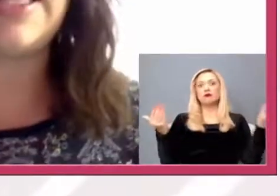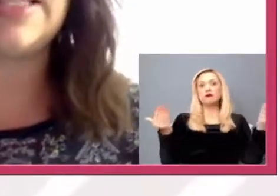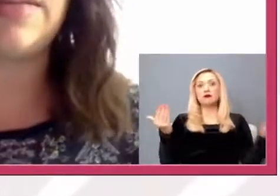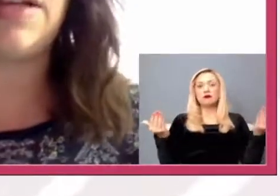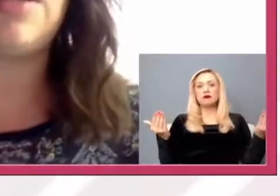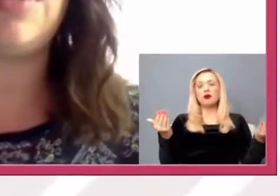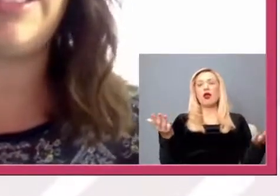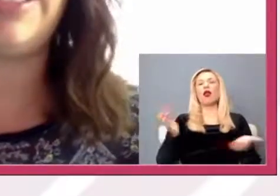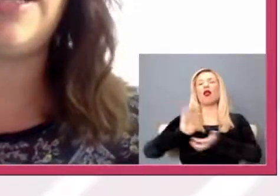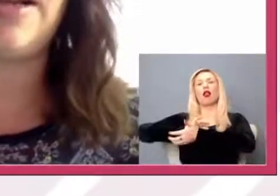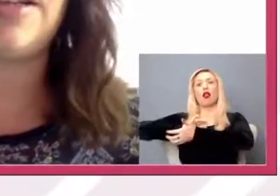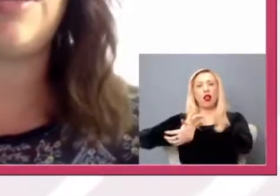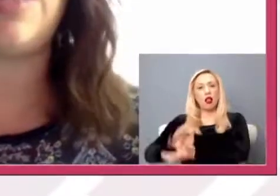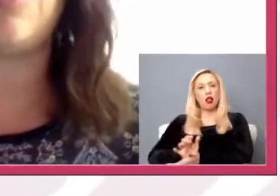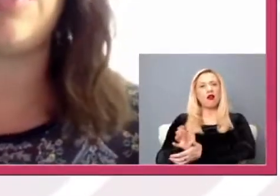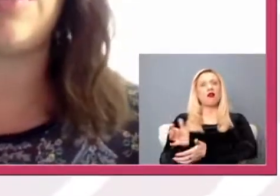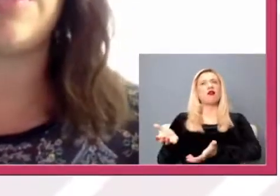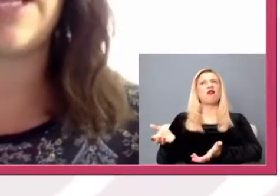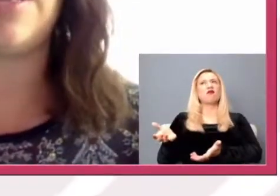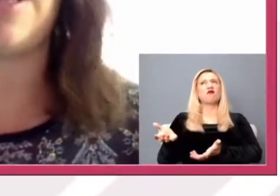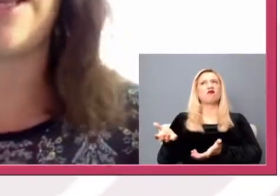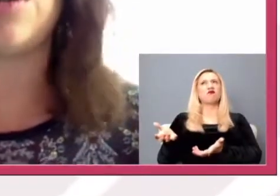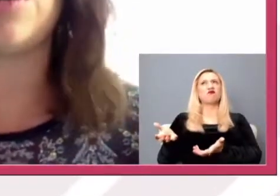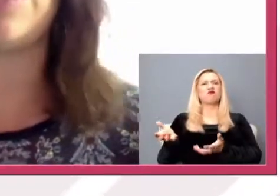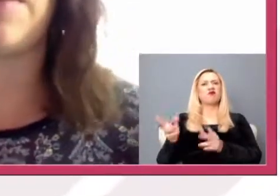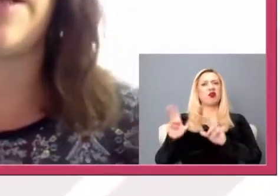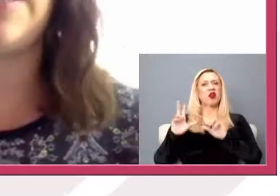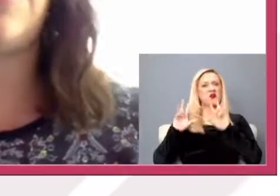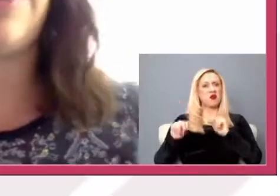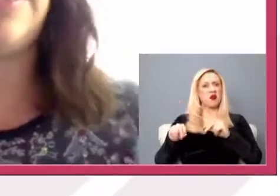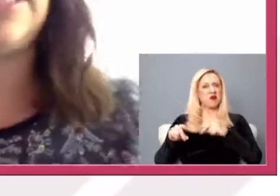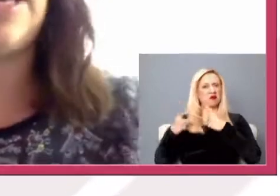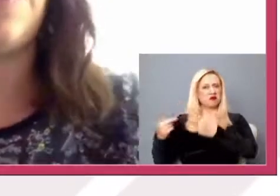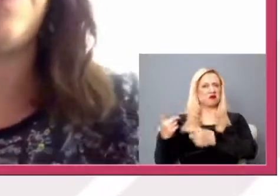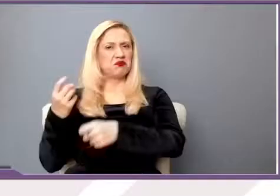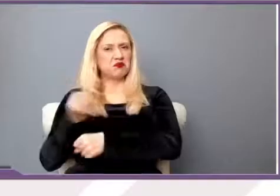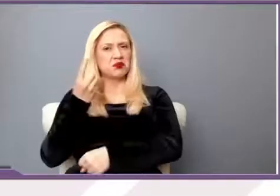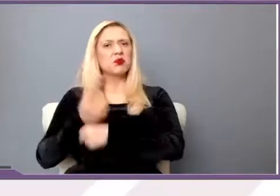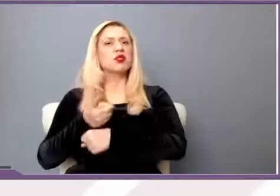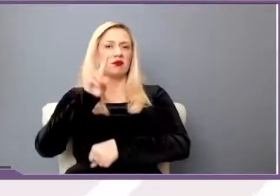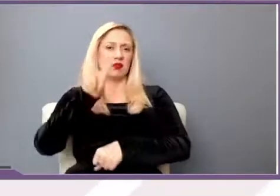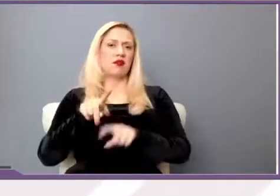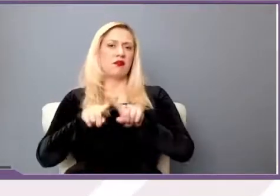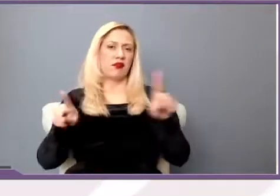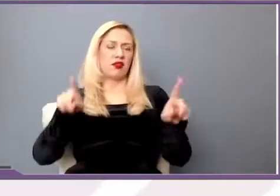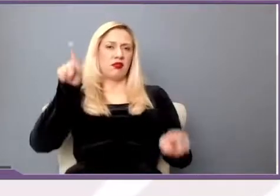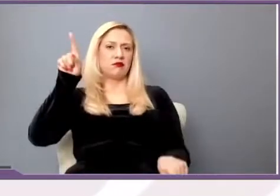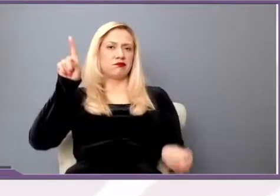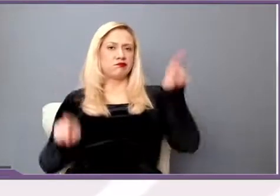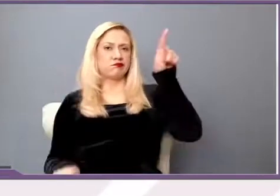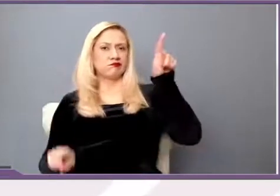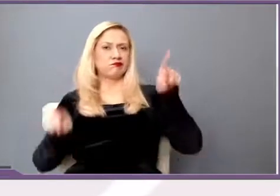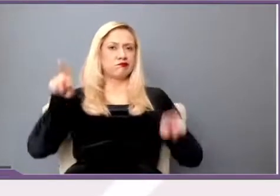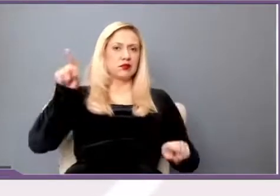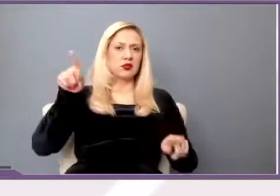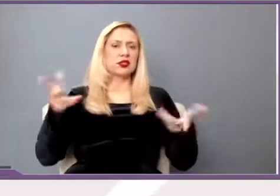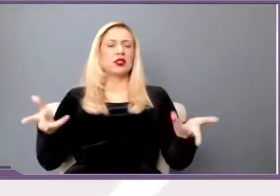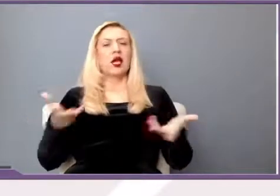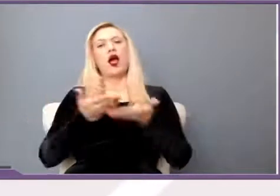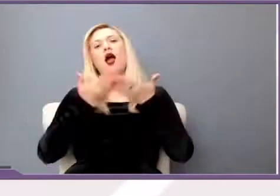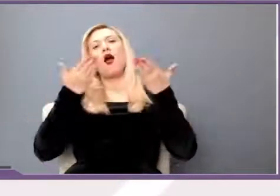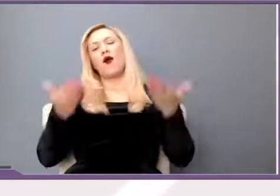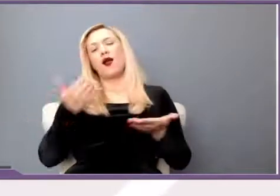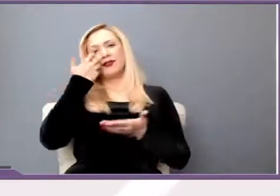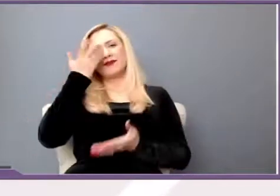la discriminación y la negación a algunos derechos también es diferenciado. En este sentido, para abrir la plática con